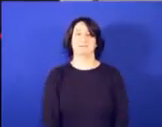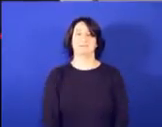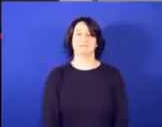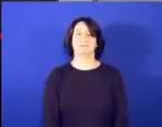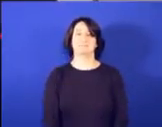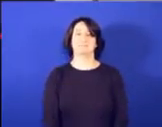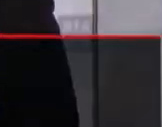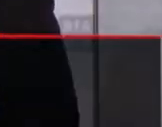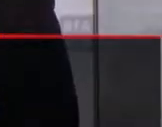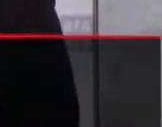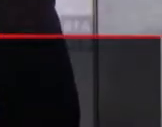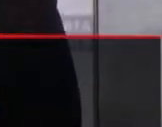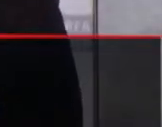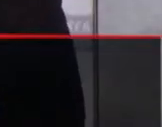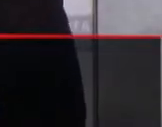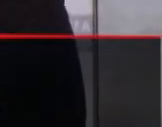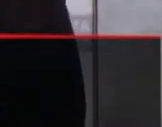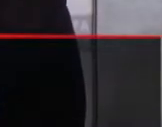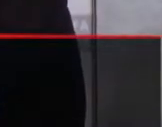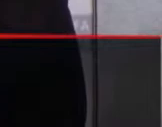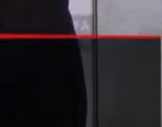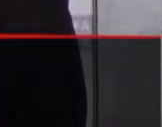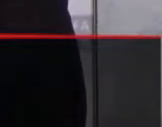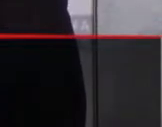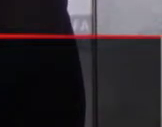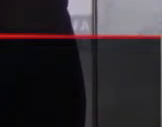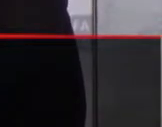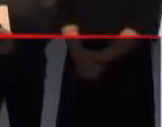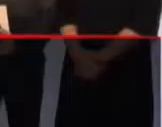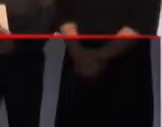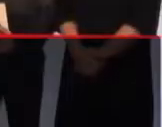Vizcaya con el euskera y ha recordado que la entrega de estos premios es